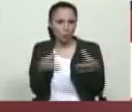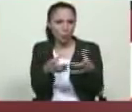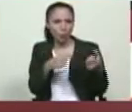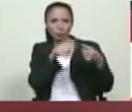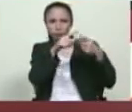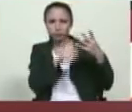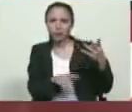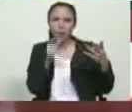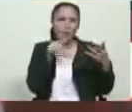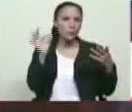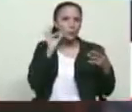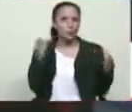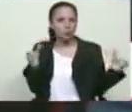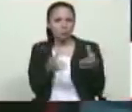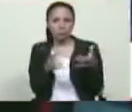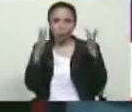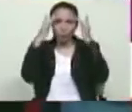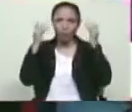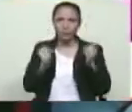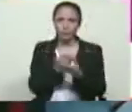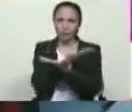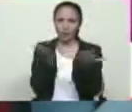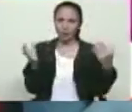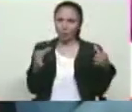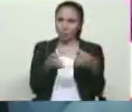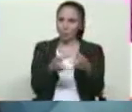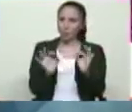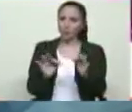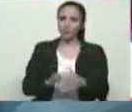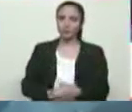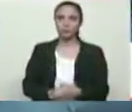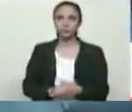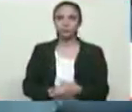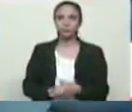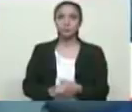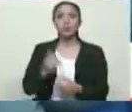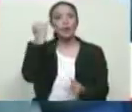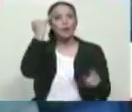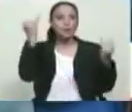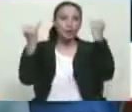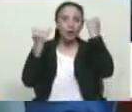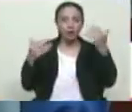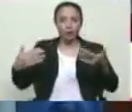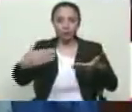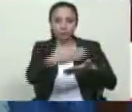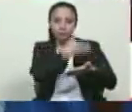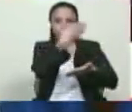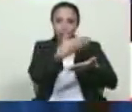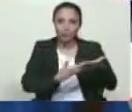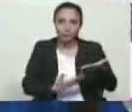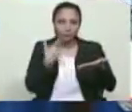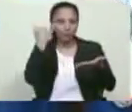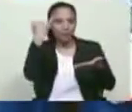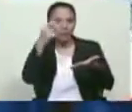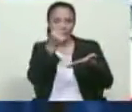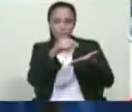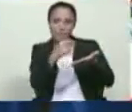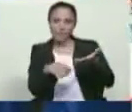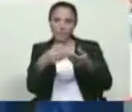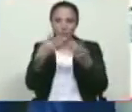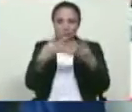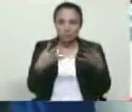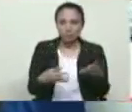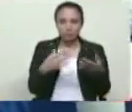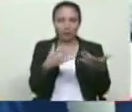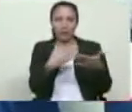Buenos sistematizadores. Cuando uno sistematiza las ideas, tiene que entender el alma de la idea, la emoción, la